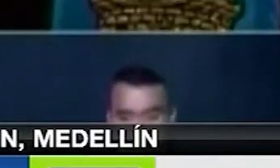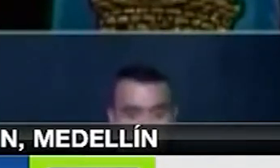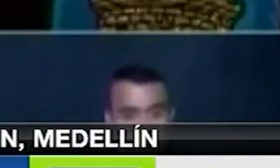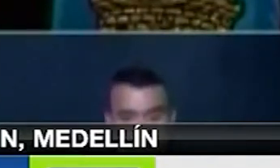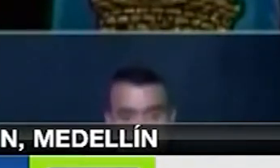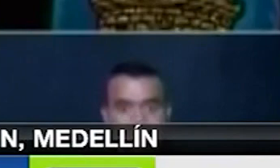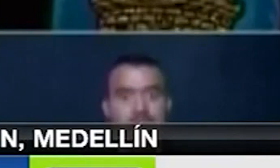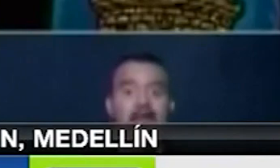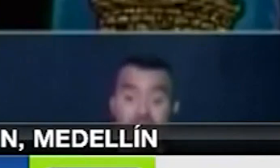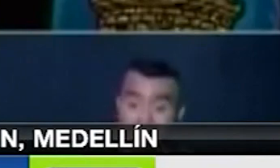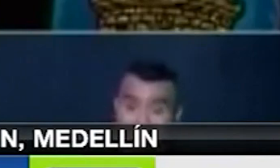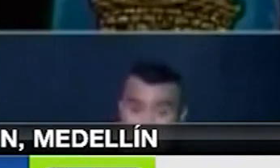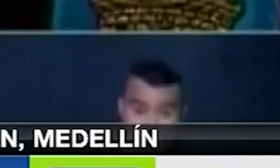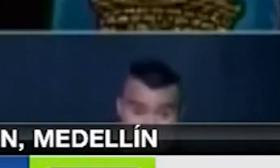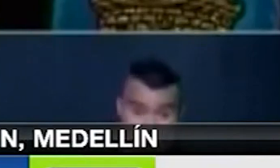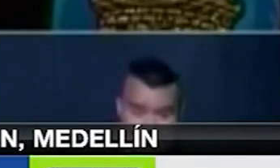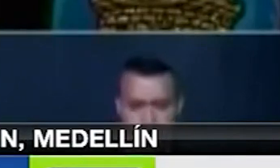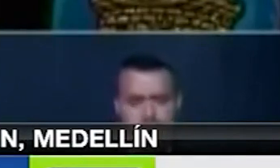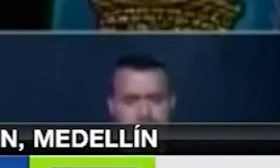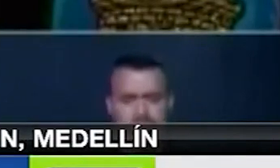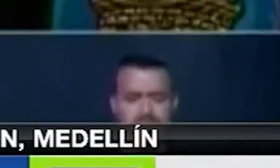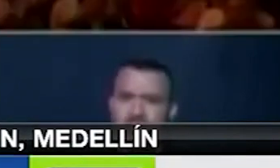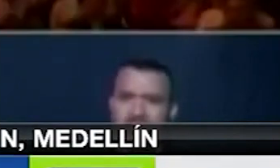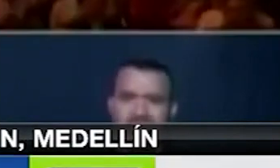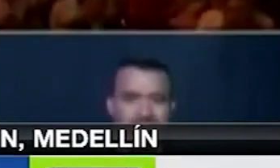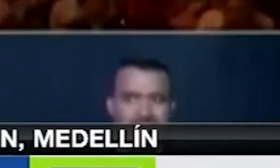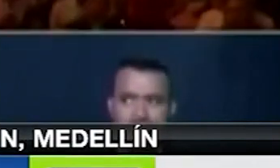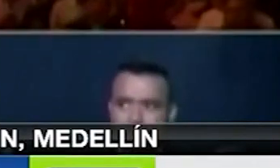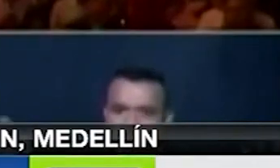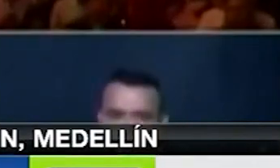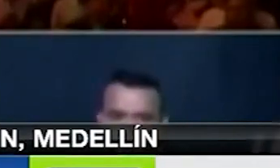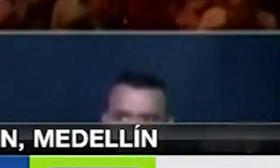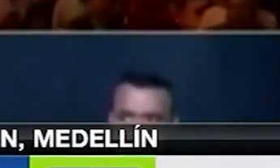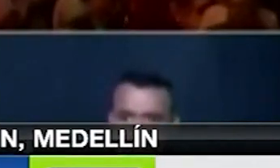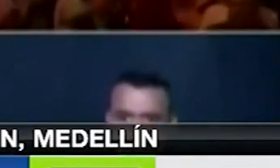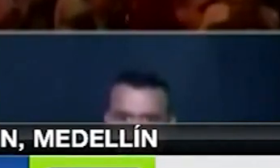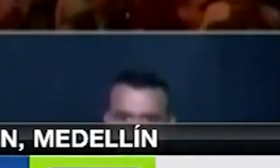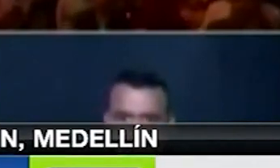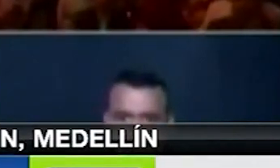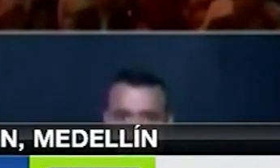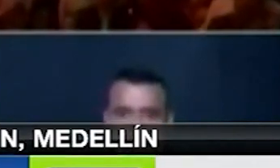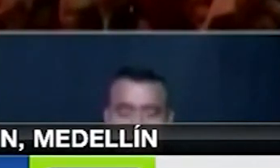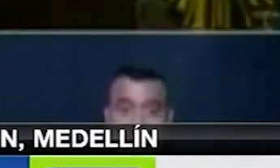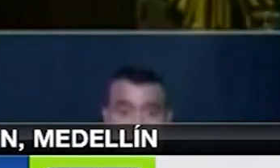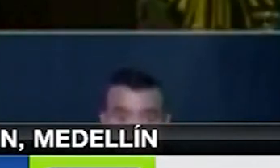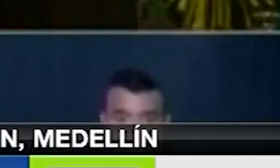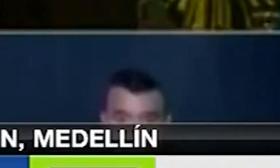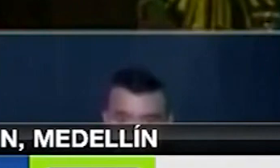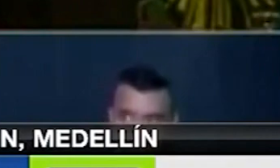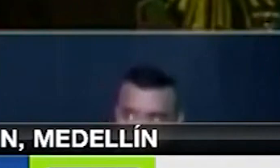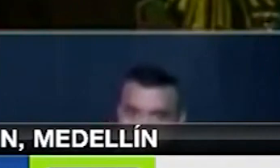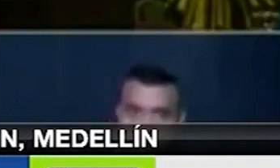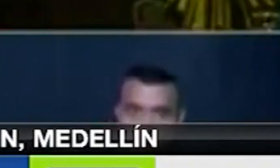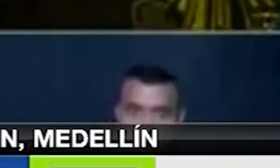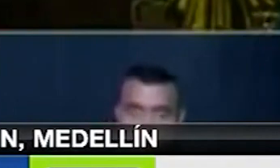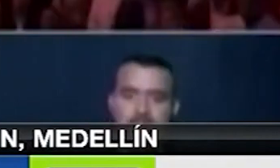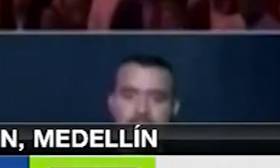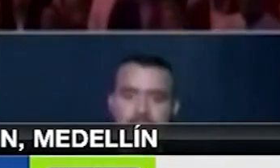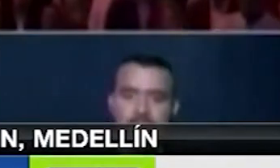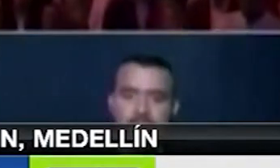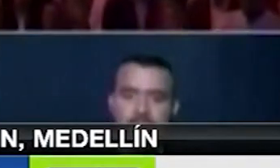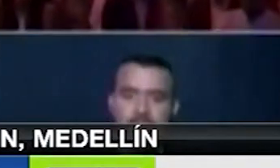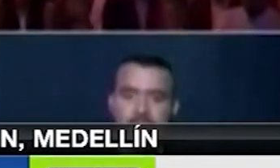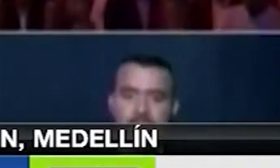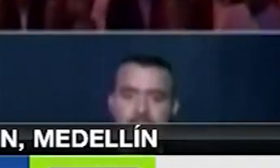bicicletas eléctricas en el sistema de Encicla. Para Quintero, la educación es camino que llevará a la ciudad a enfrentar uno de sus